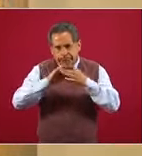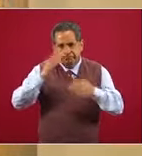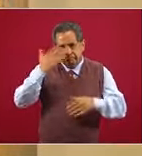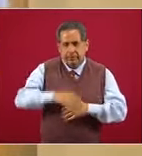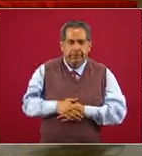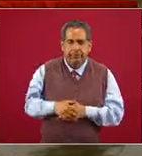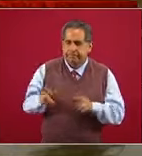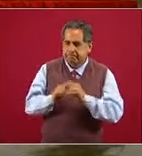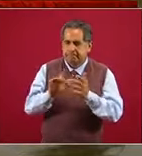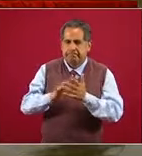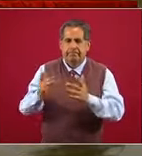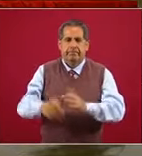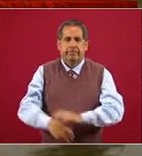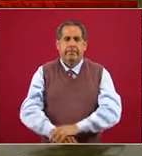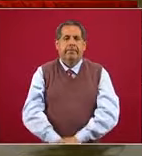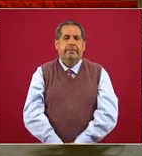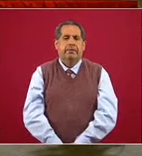saberlo. Muchísimas gracias.